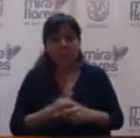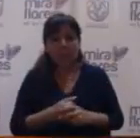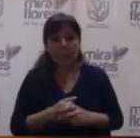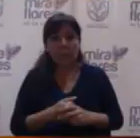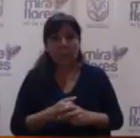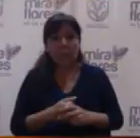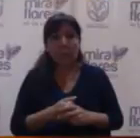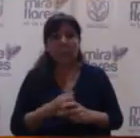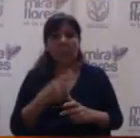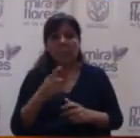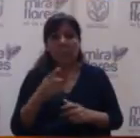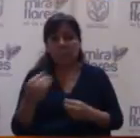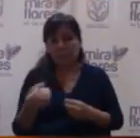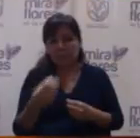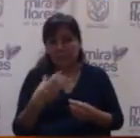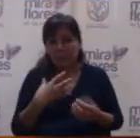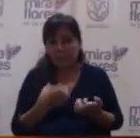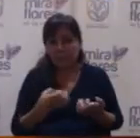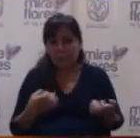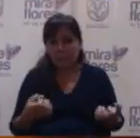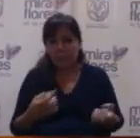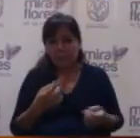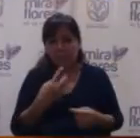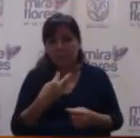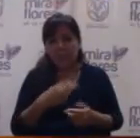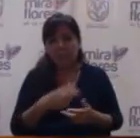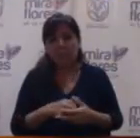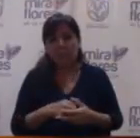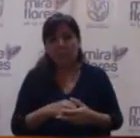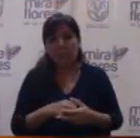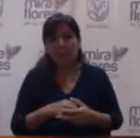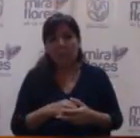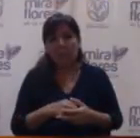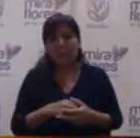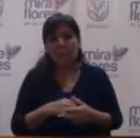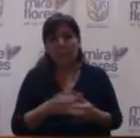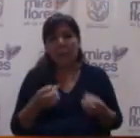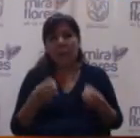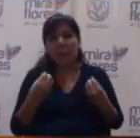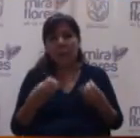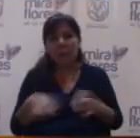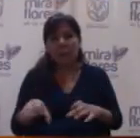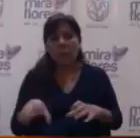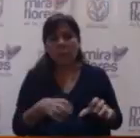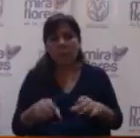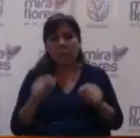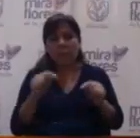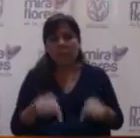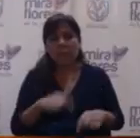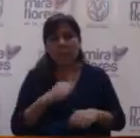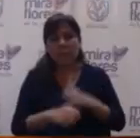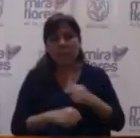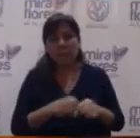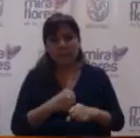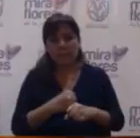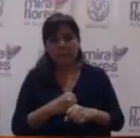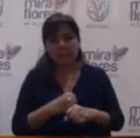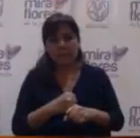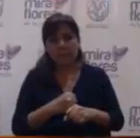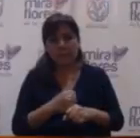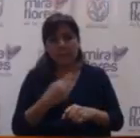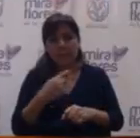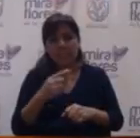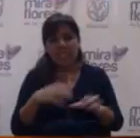de esta estrategia, se haga un pequeño resumen de lo que se va a hacer, ¿no? En este año, ¿no? Pequeños detalles,